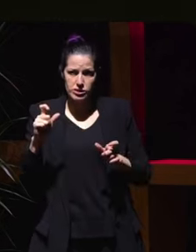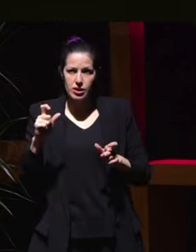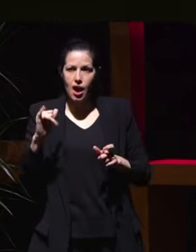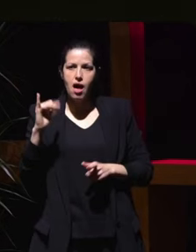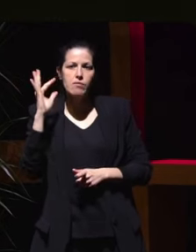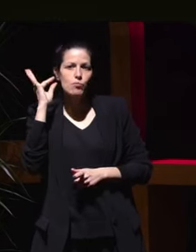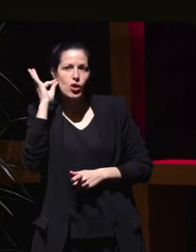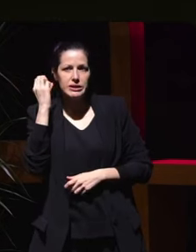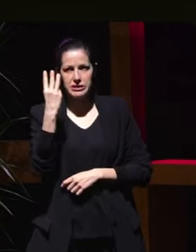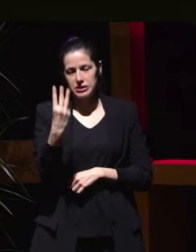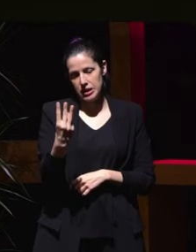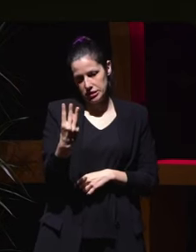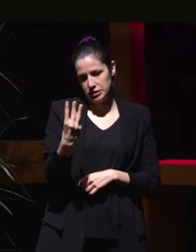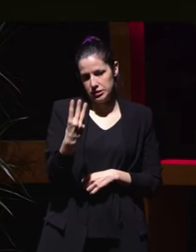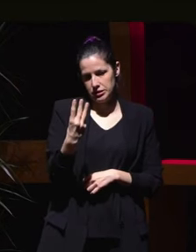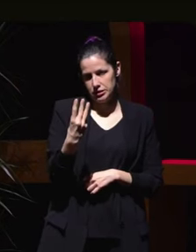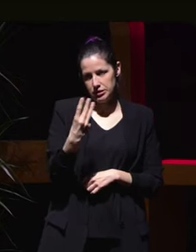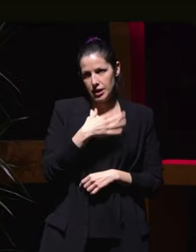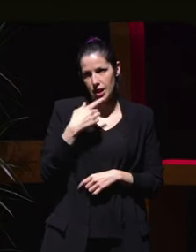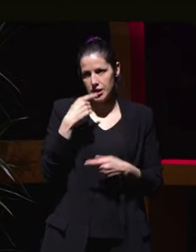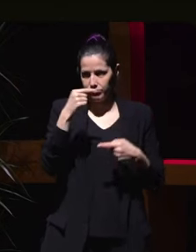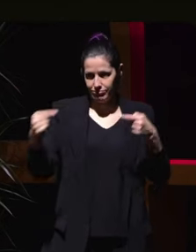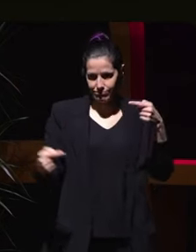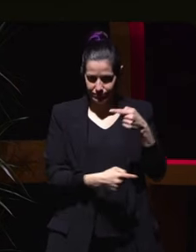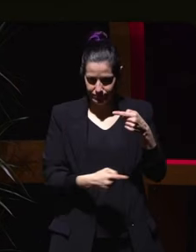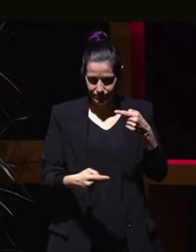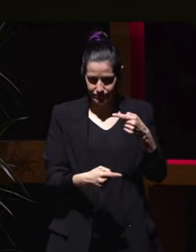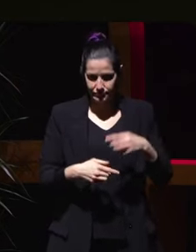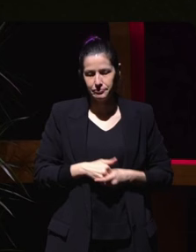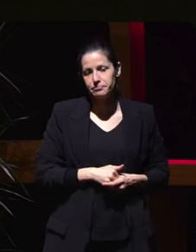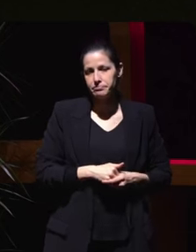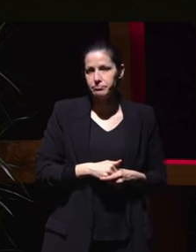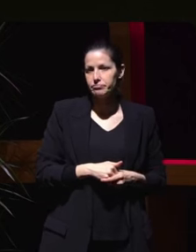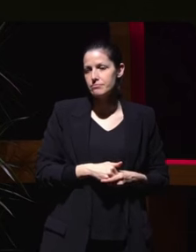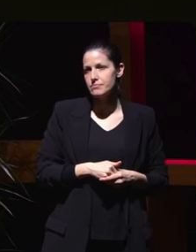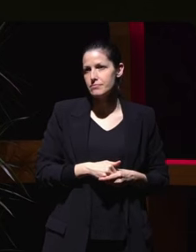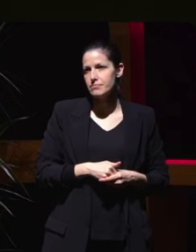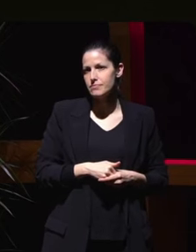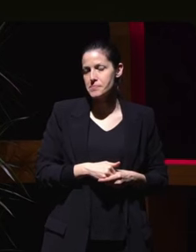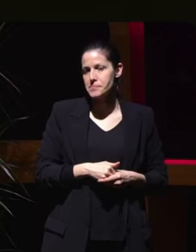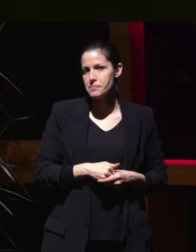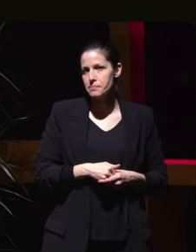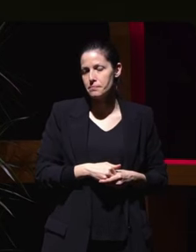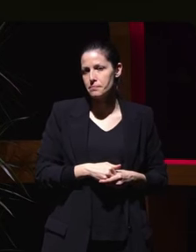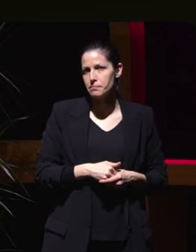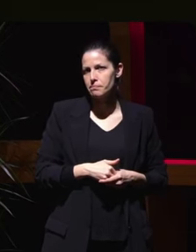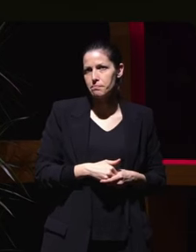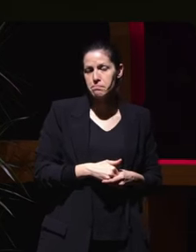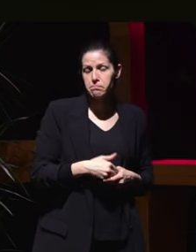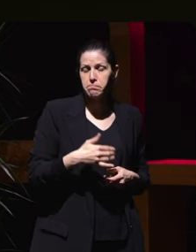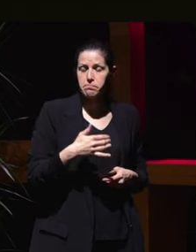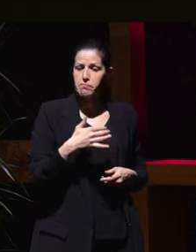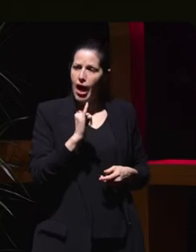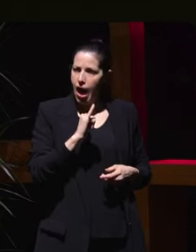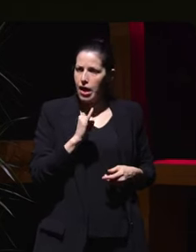Ahí está la primera diferencia. Hay que decir que, evidentemente, atopáramos comodísimas